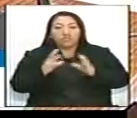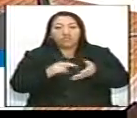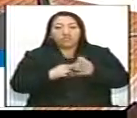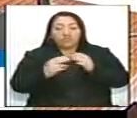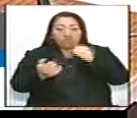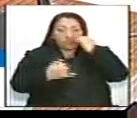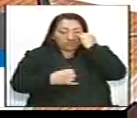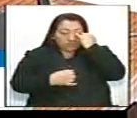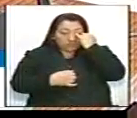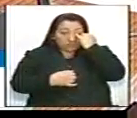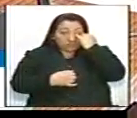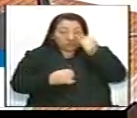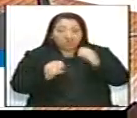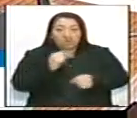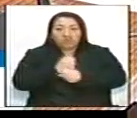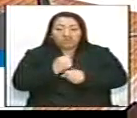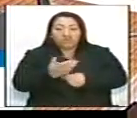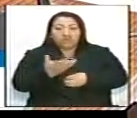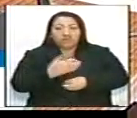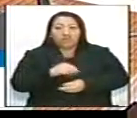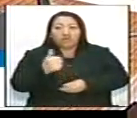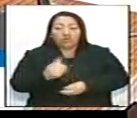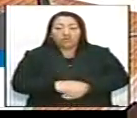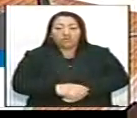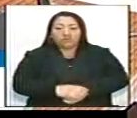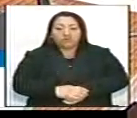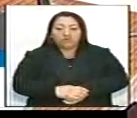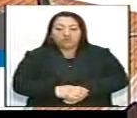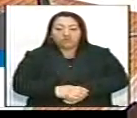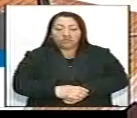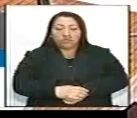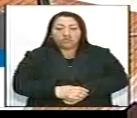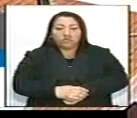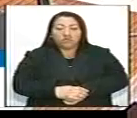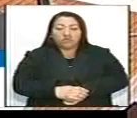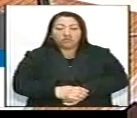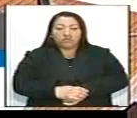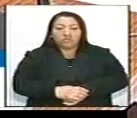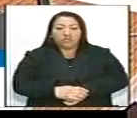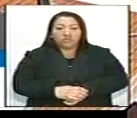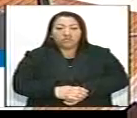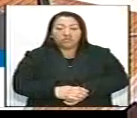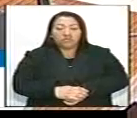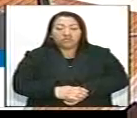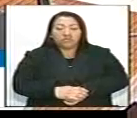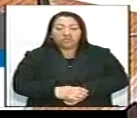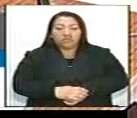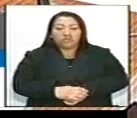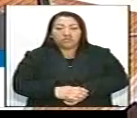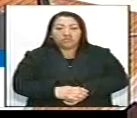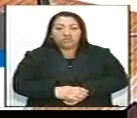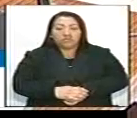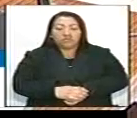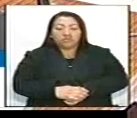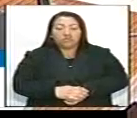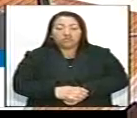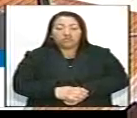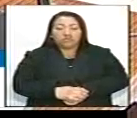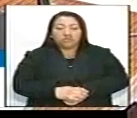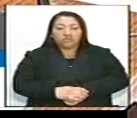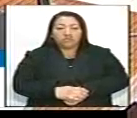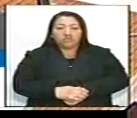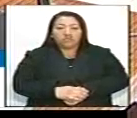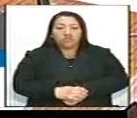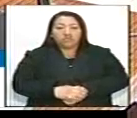pueden utilizar en otras cosas, en otras intervenciones, en otras estrategias.